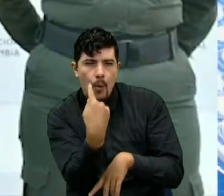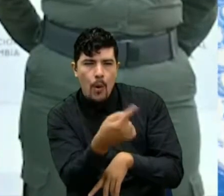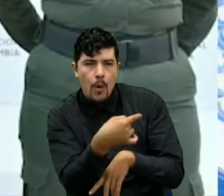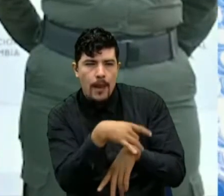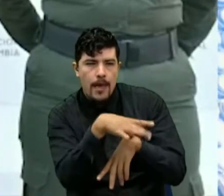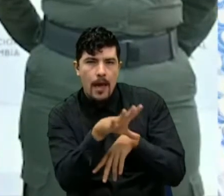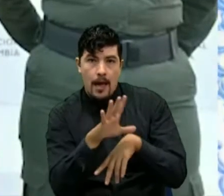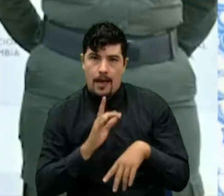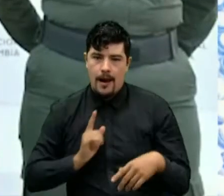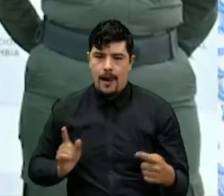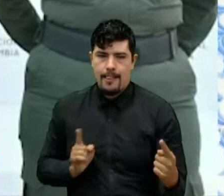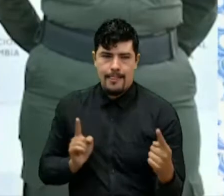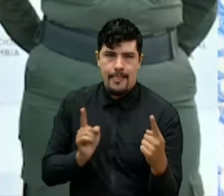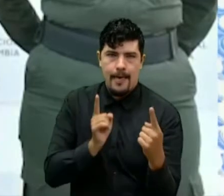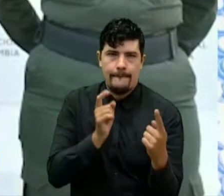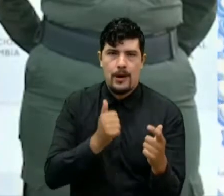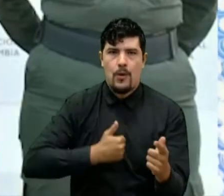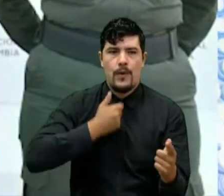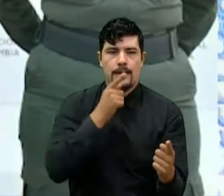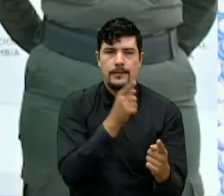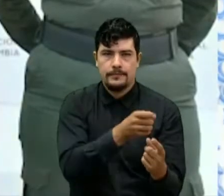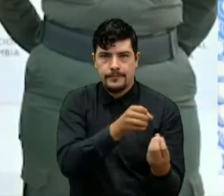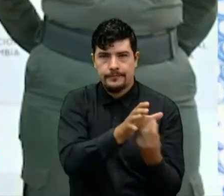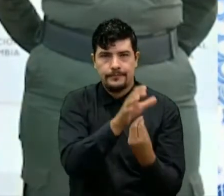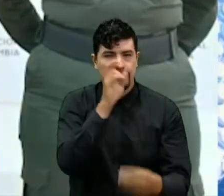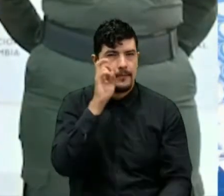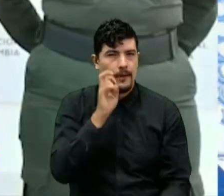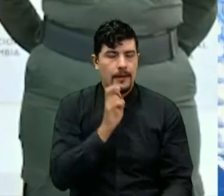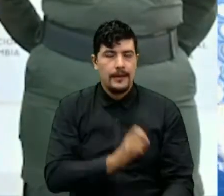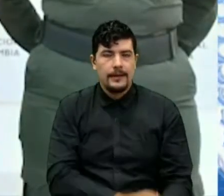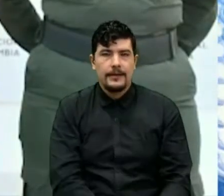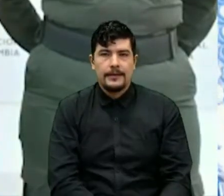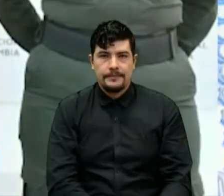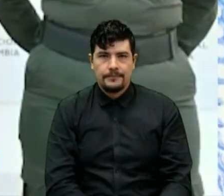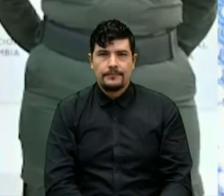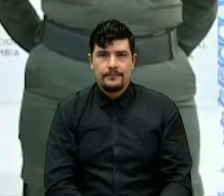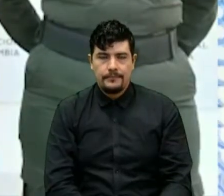y aprovecharse de las víctimas, de acuerdo a la rutina que sus padres tenían.